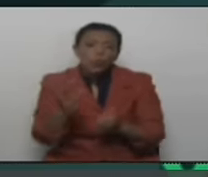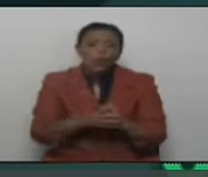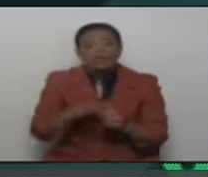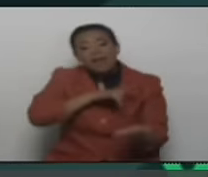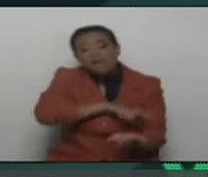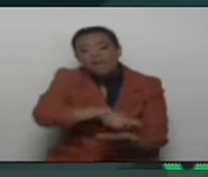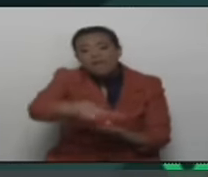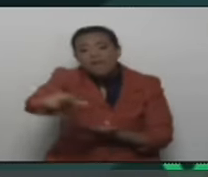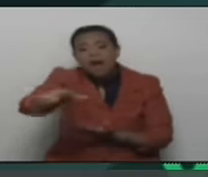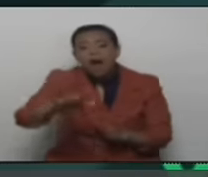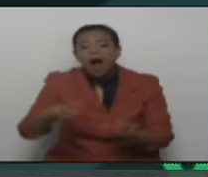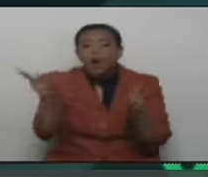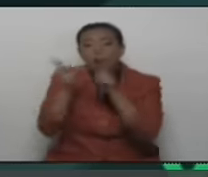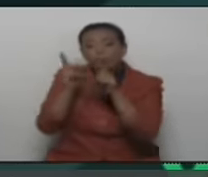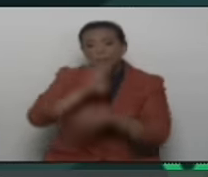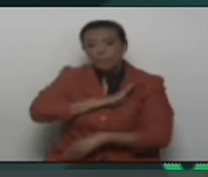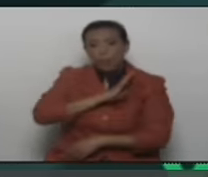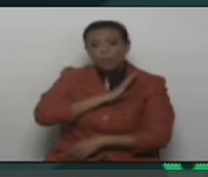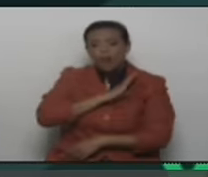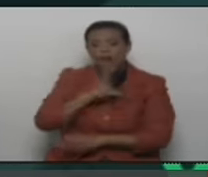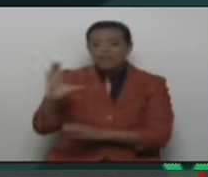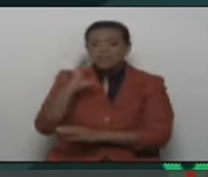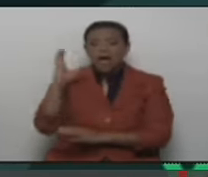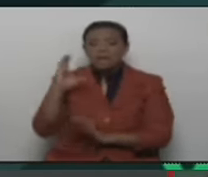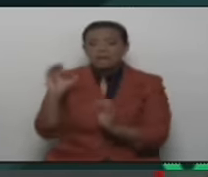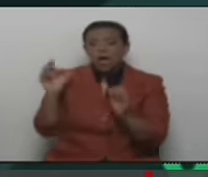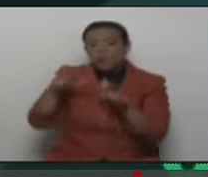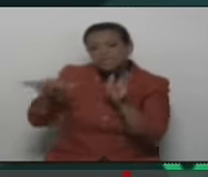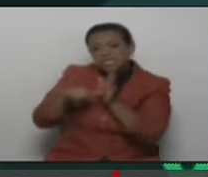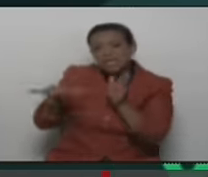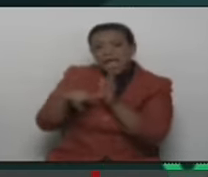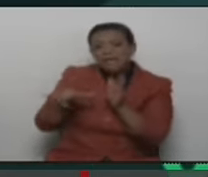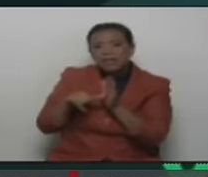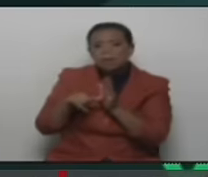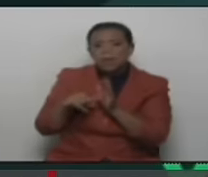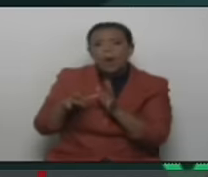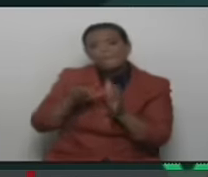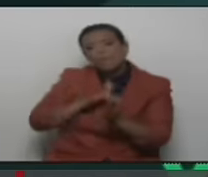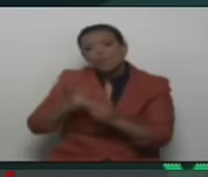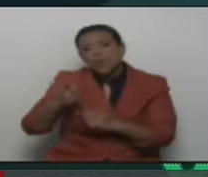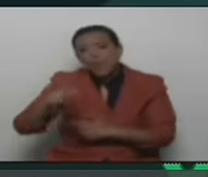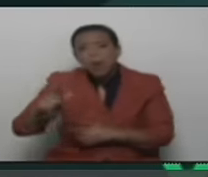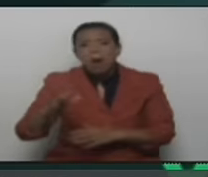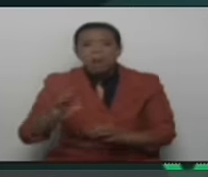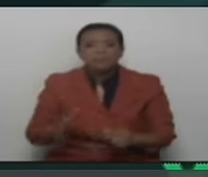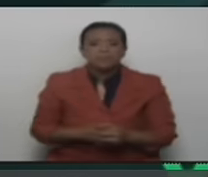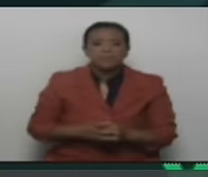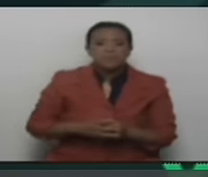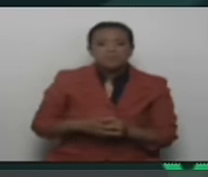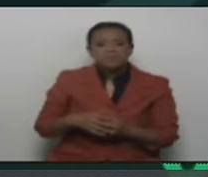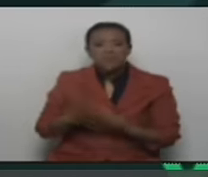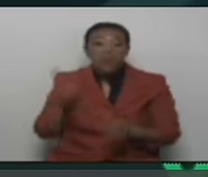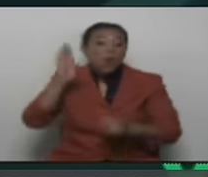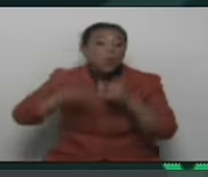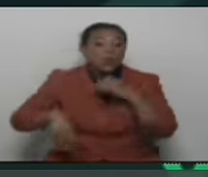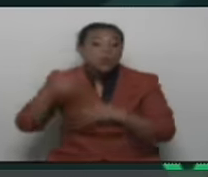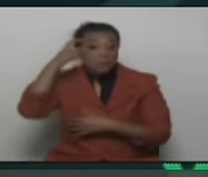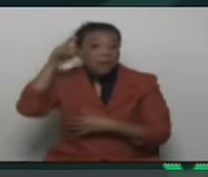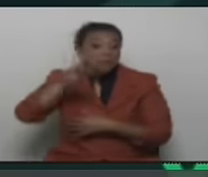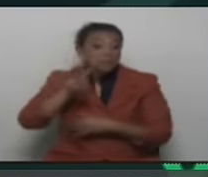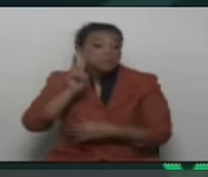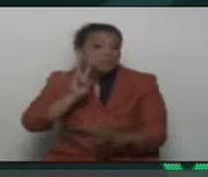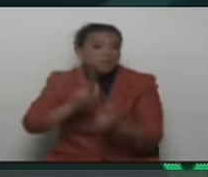viajaron, se quedaron en nuestro hotel en la ciudad de Inírida, viajaron con nosotros a los cerros de Mavicure. La última vez que los